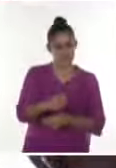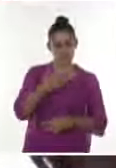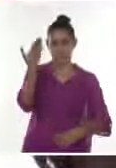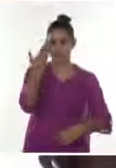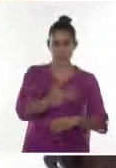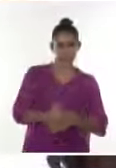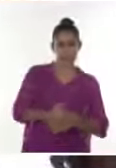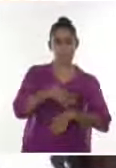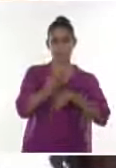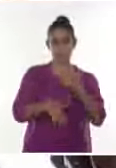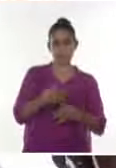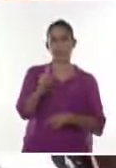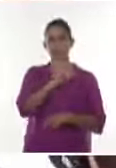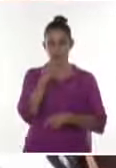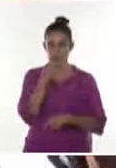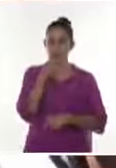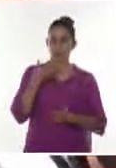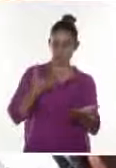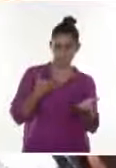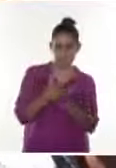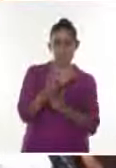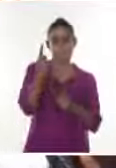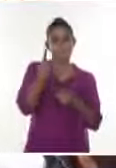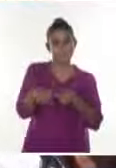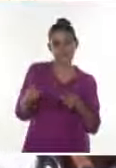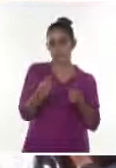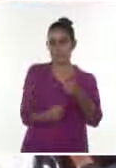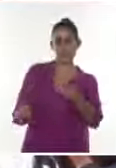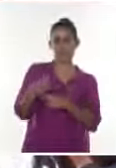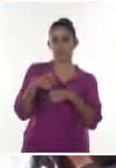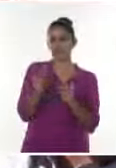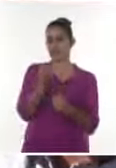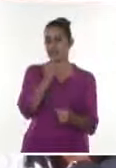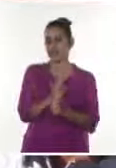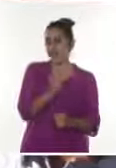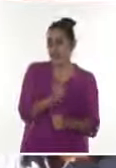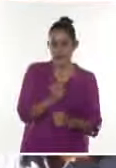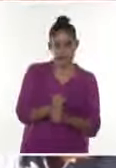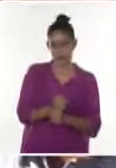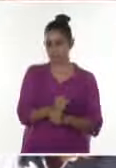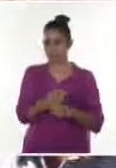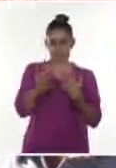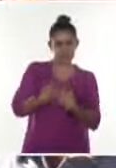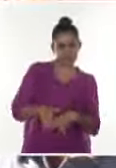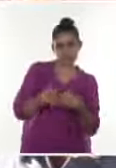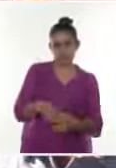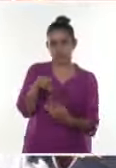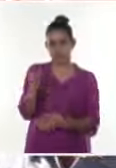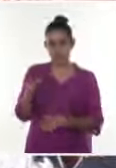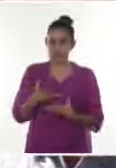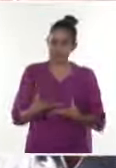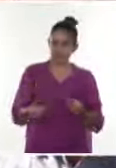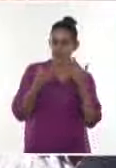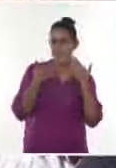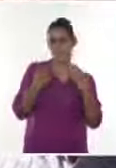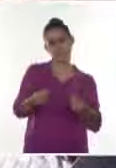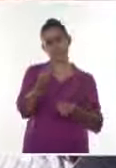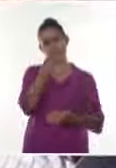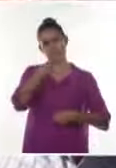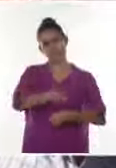adelante. Pero trabajando, hay que trabajar, hay que producir. Aquí mismo hemos visto experiencia con la tierra que hay aquí. Aquí puede estar la comida